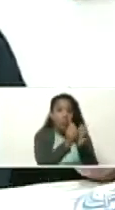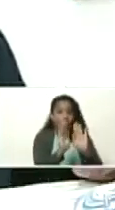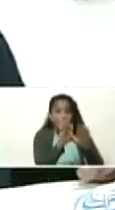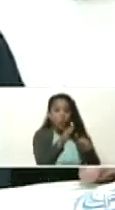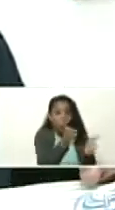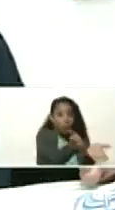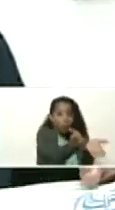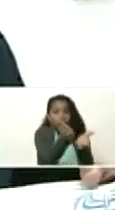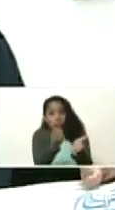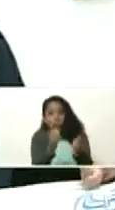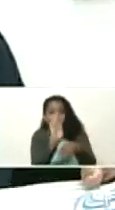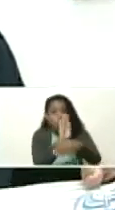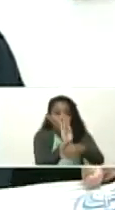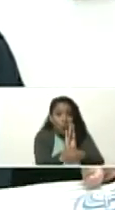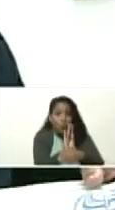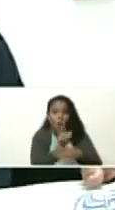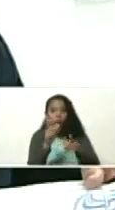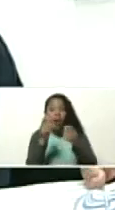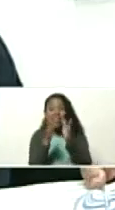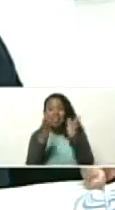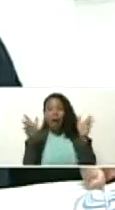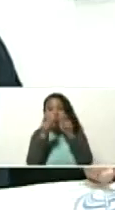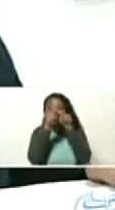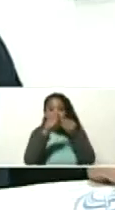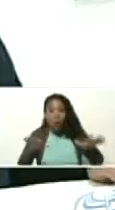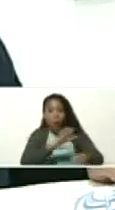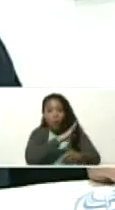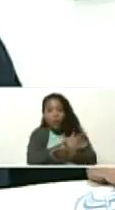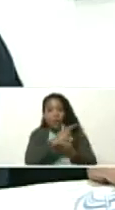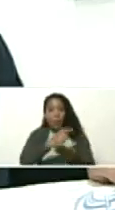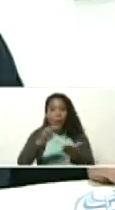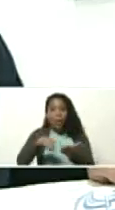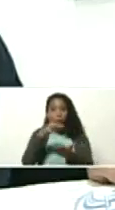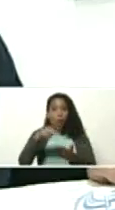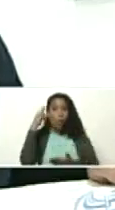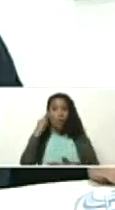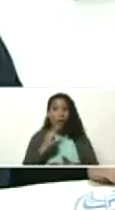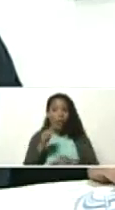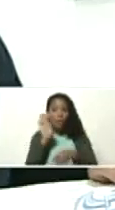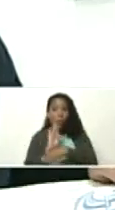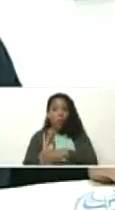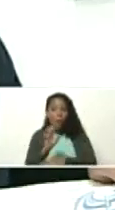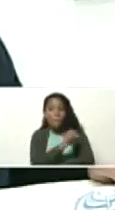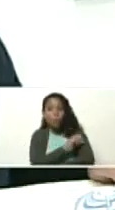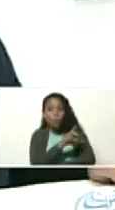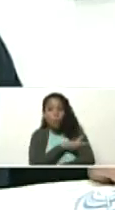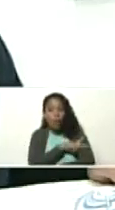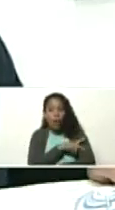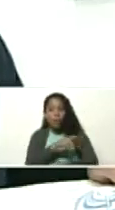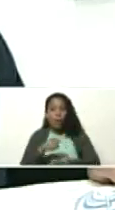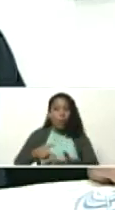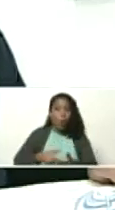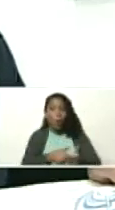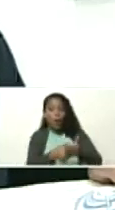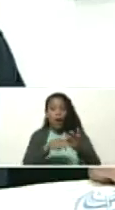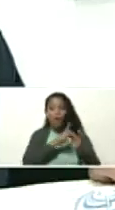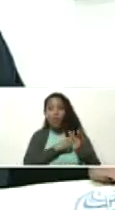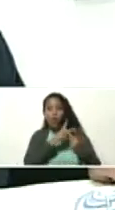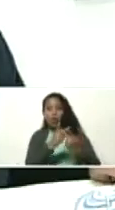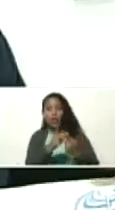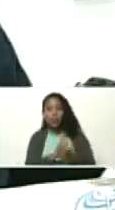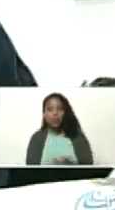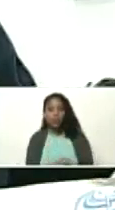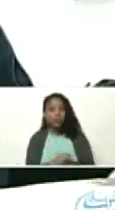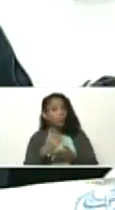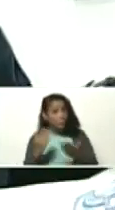apoyando. Un gran despliegue de la Fuerza Armada Nacional Bolivariana, de Protección Civil, de bomberos y de los voluntarios,